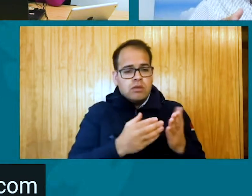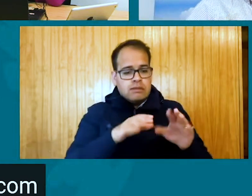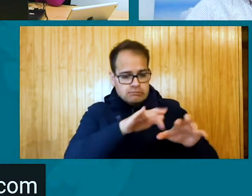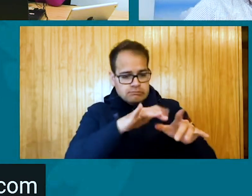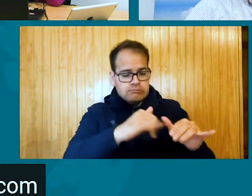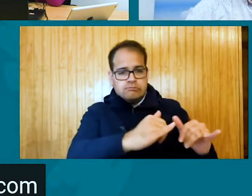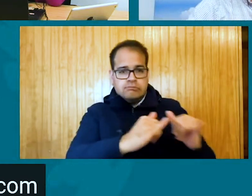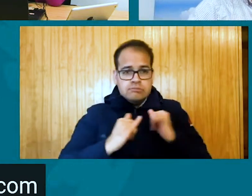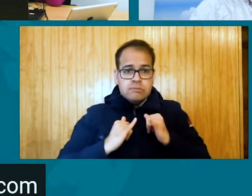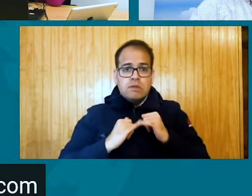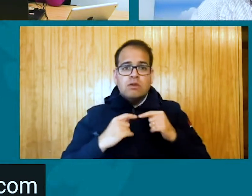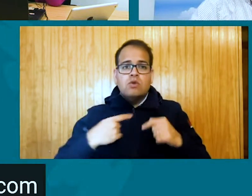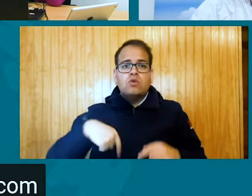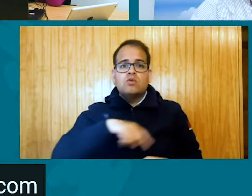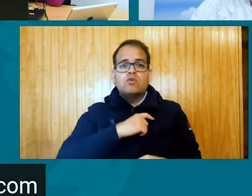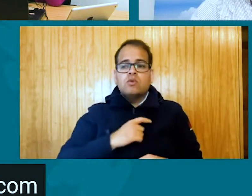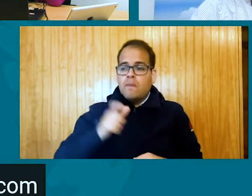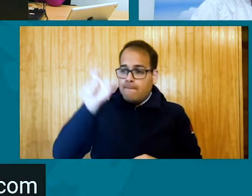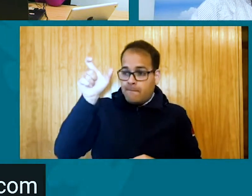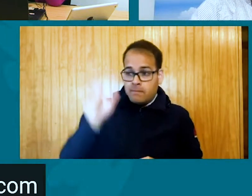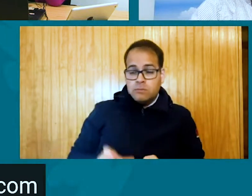saber qué persona